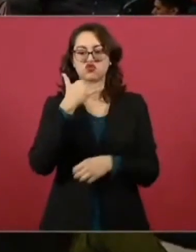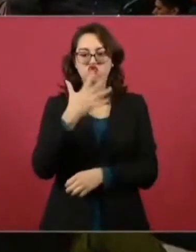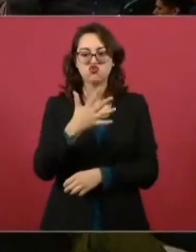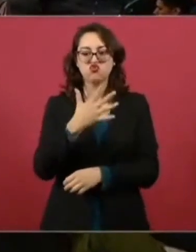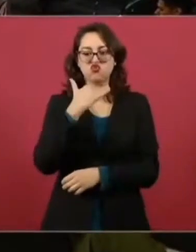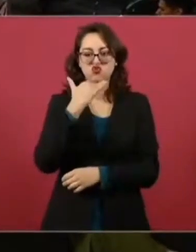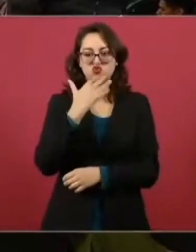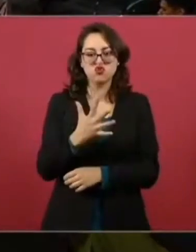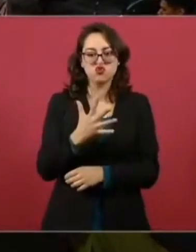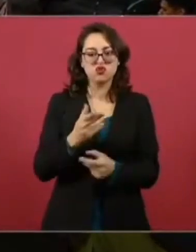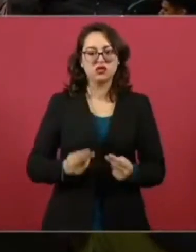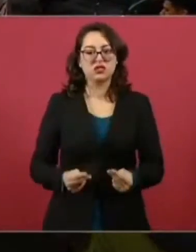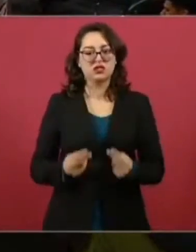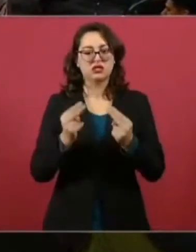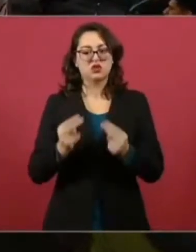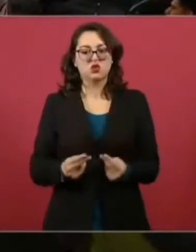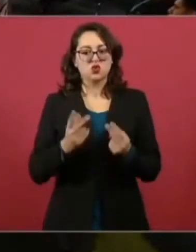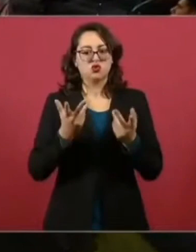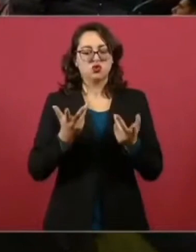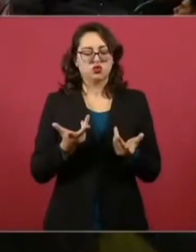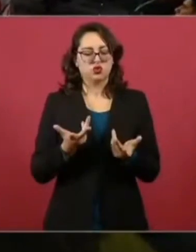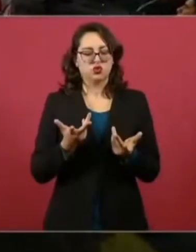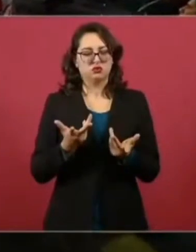mercenarios del periodismo,